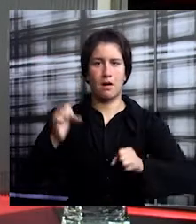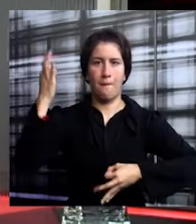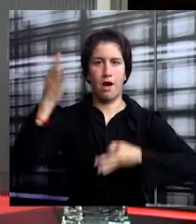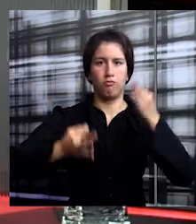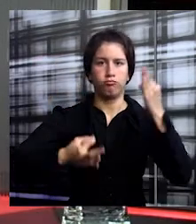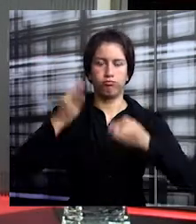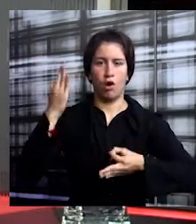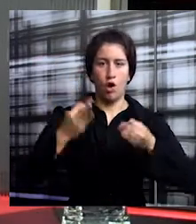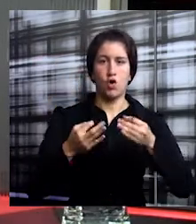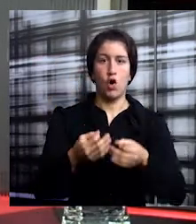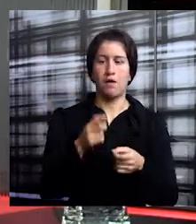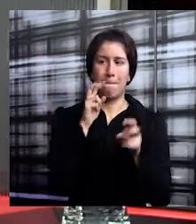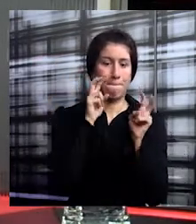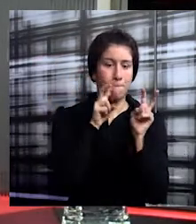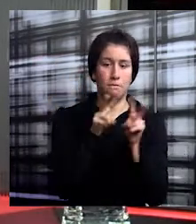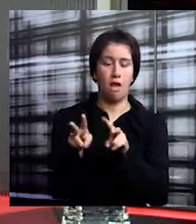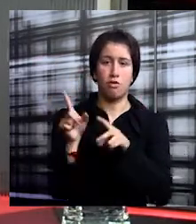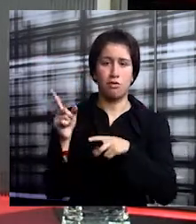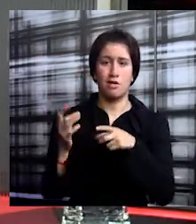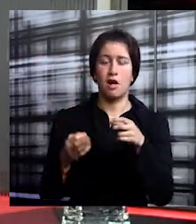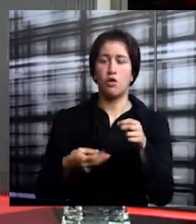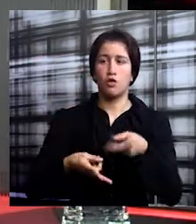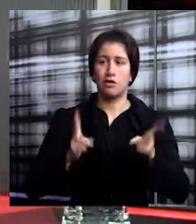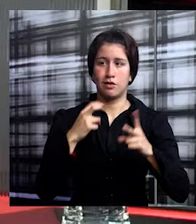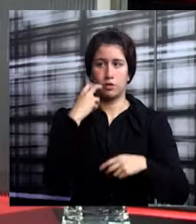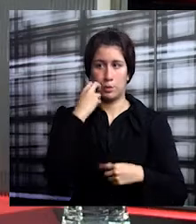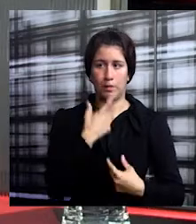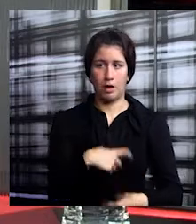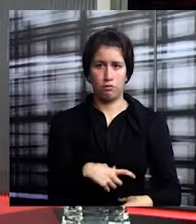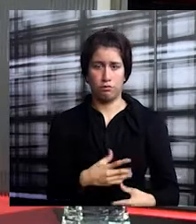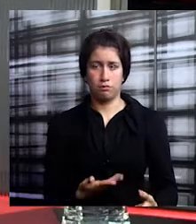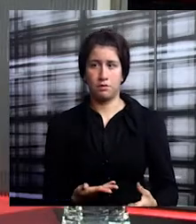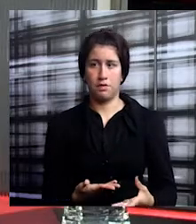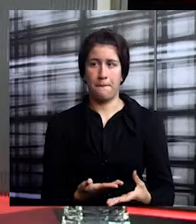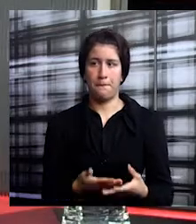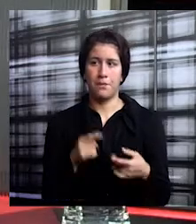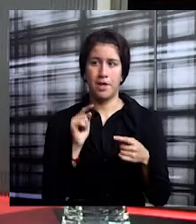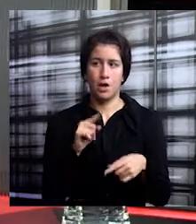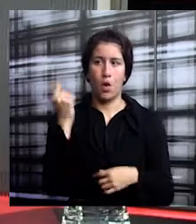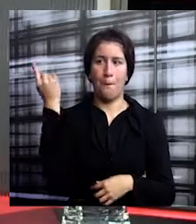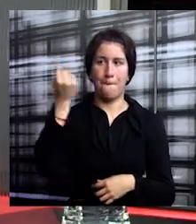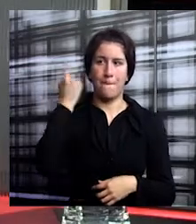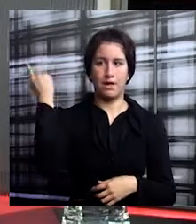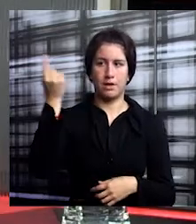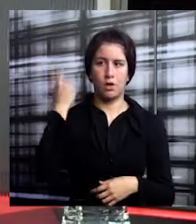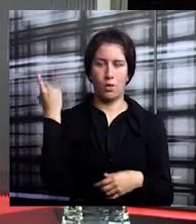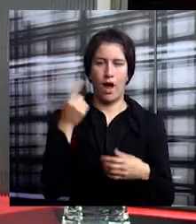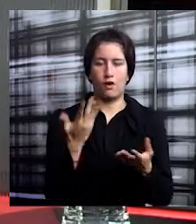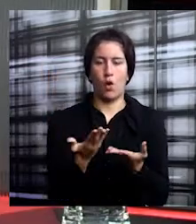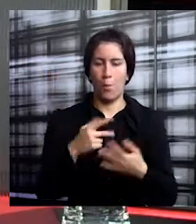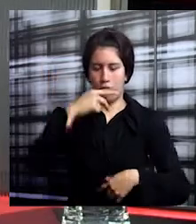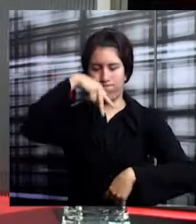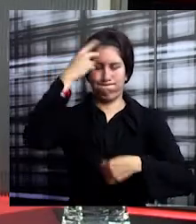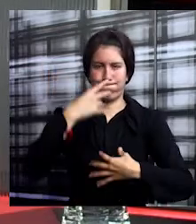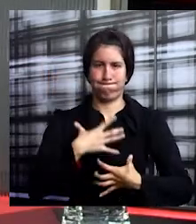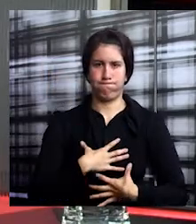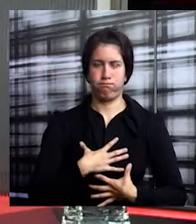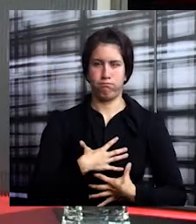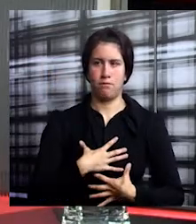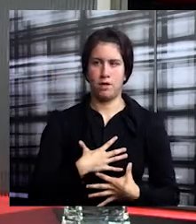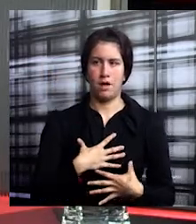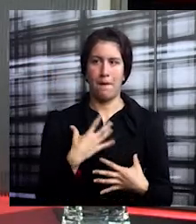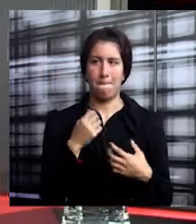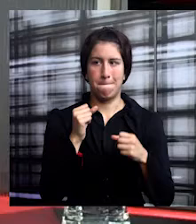supuesto. Y es que los particulares propiamente tales pueden ser sujetos o víctimas de una violación de derechos